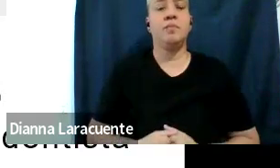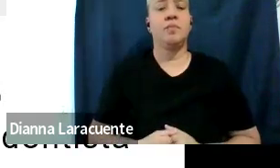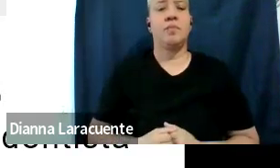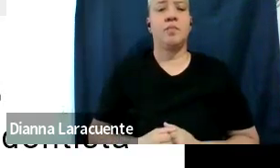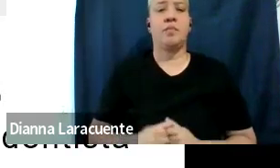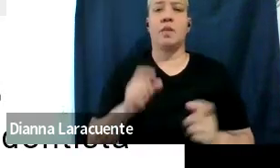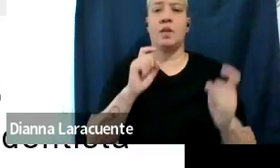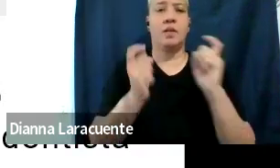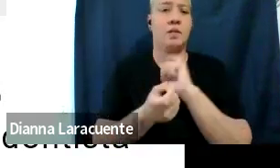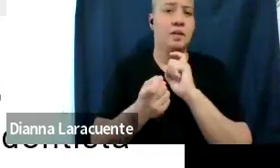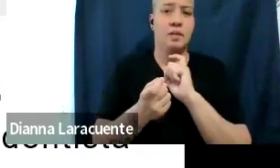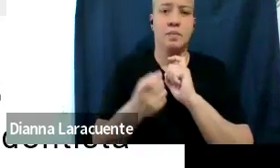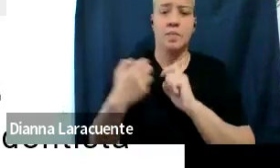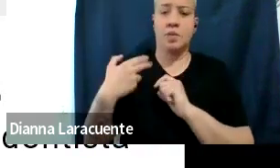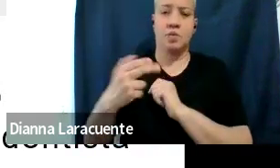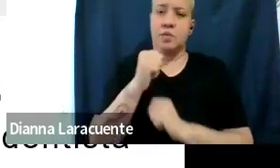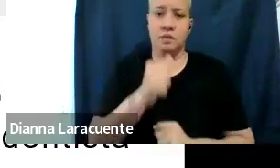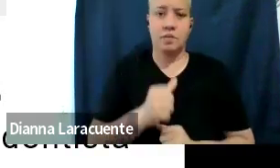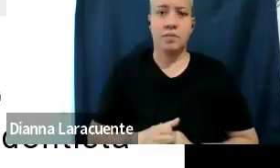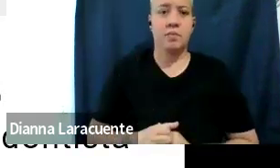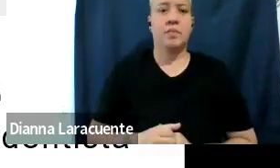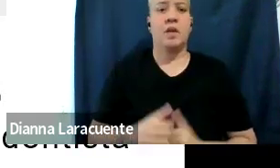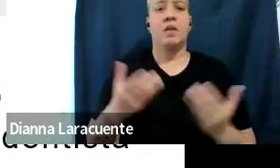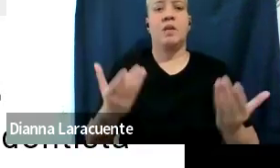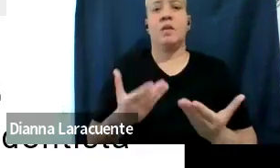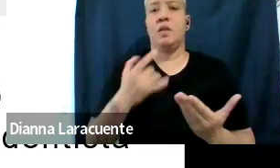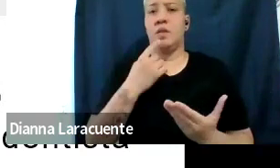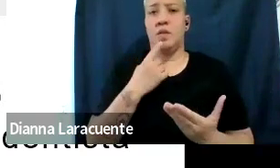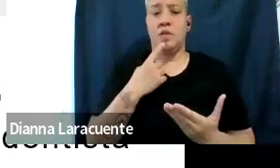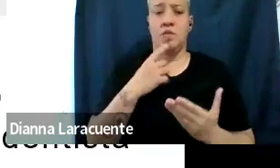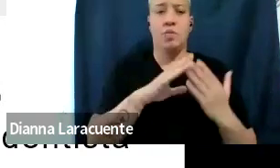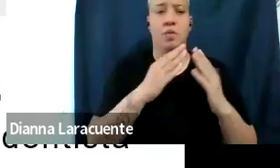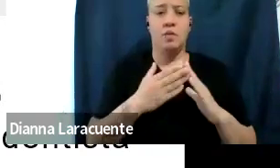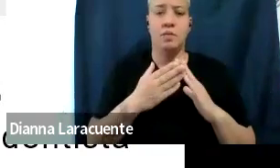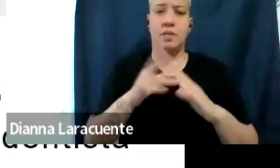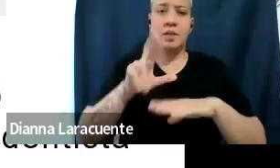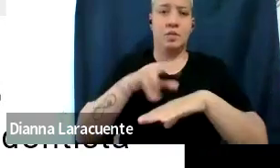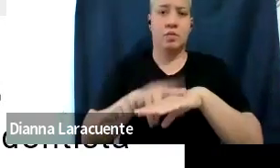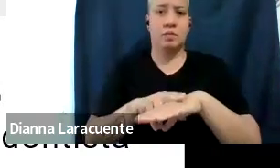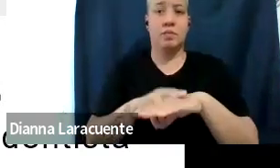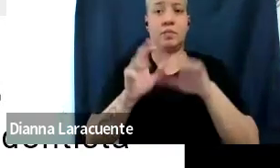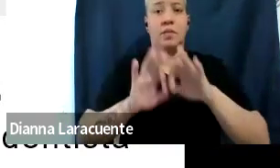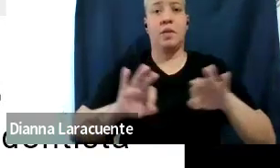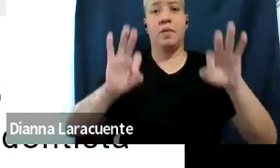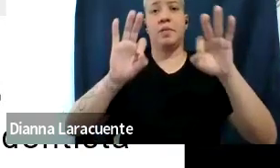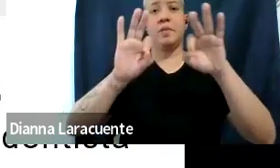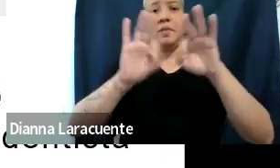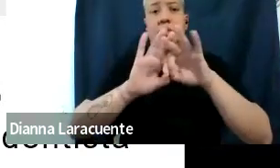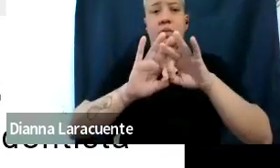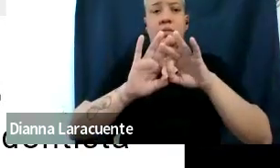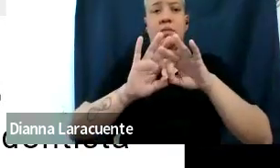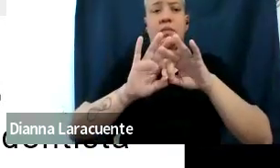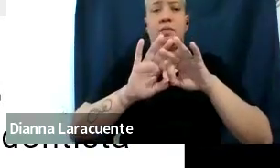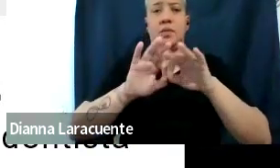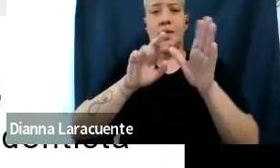la historia. Aquí lo dice un pueblo espontáneamente, y es importante este